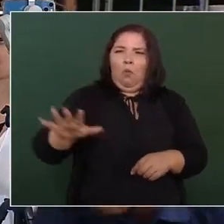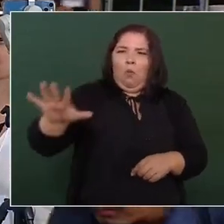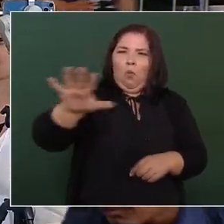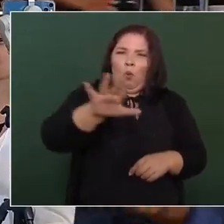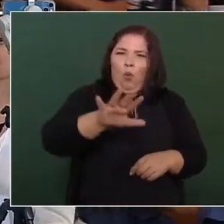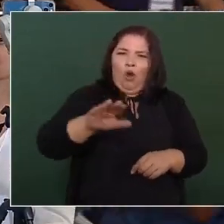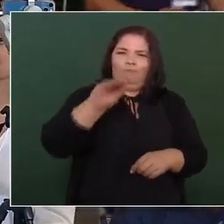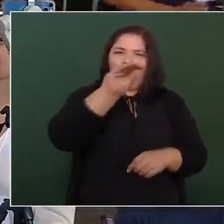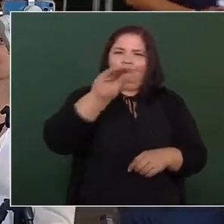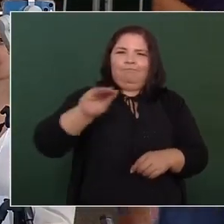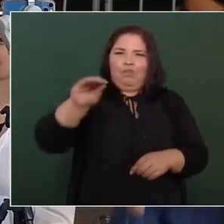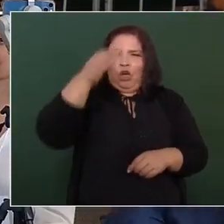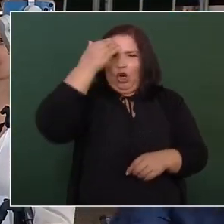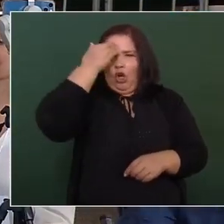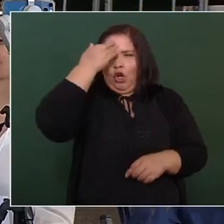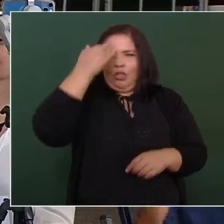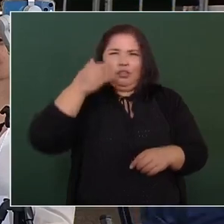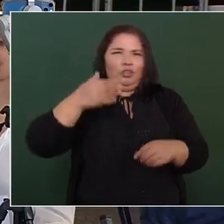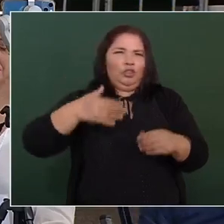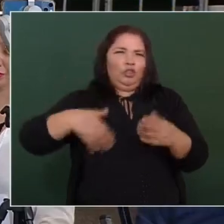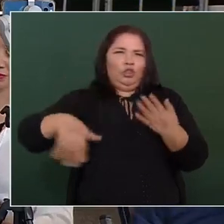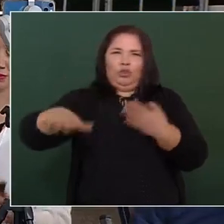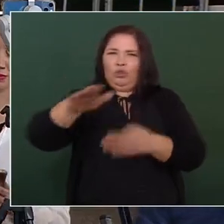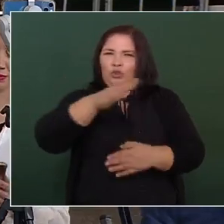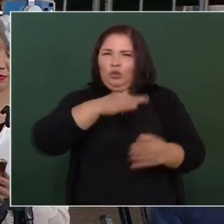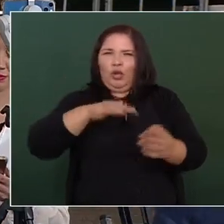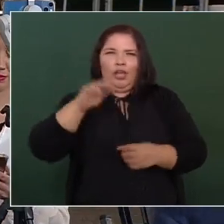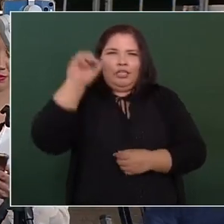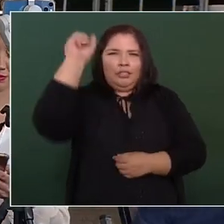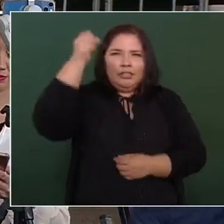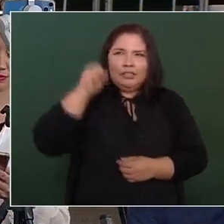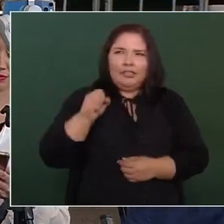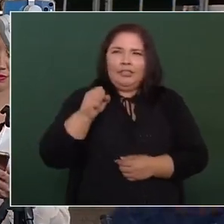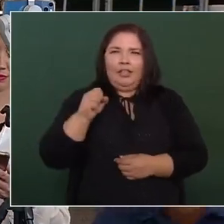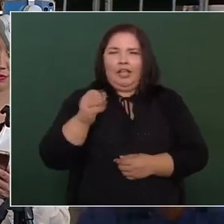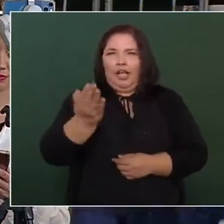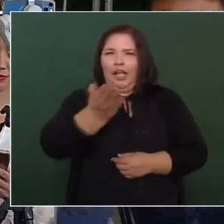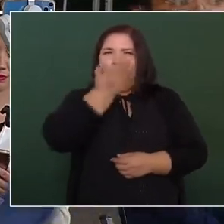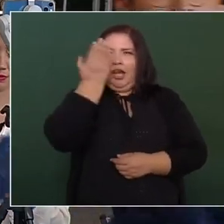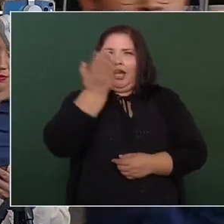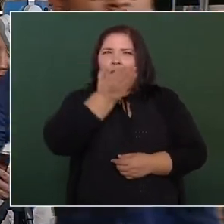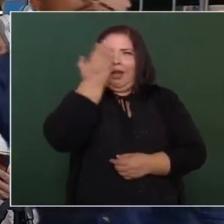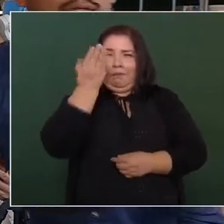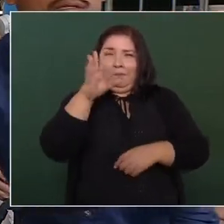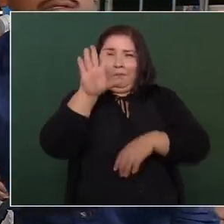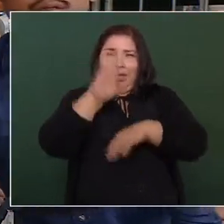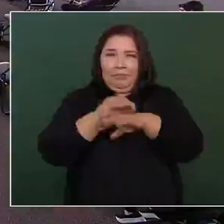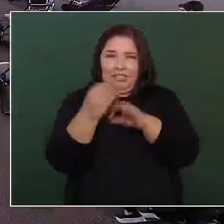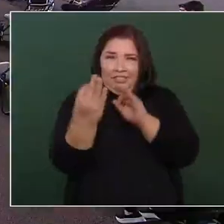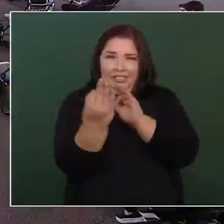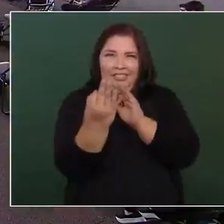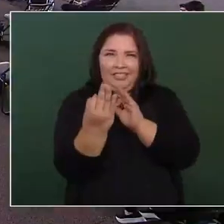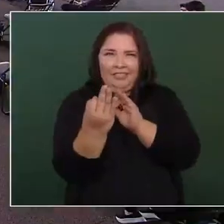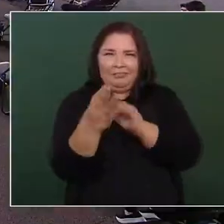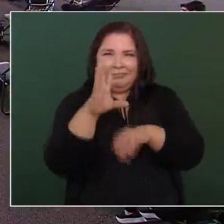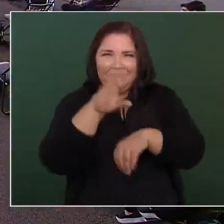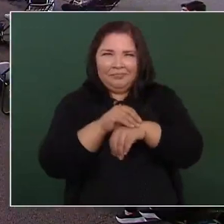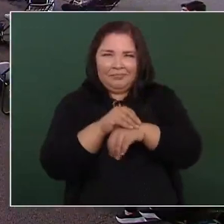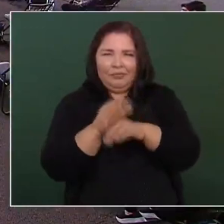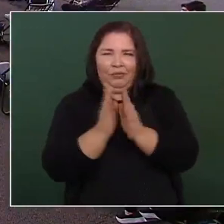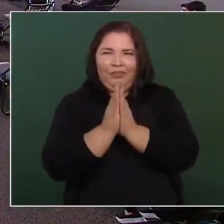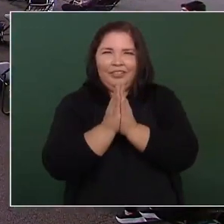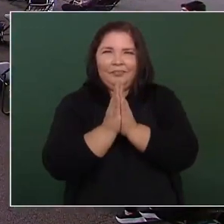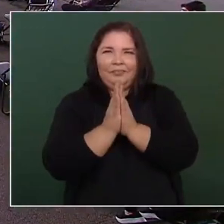los lugares, debe de conocer todos los lugares de Sinaloa y sus costumbres. ¿Me permite acercársela? Sí, dame. Por